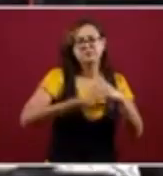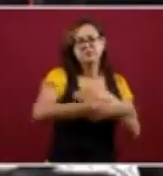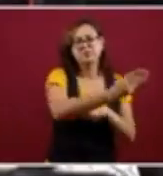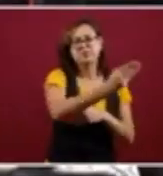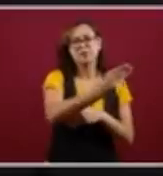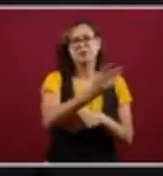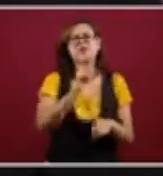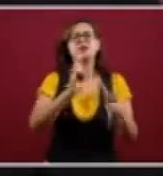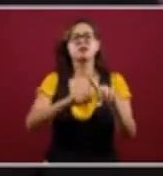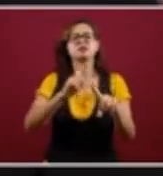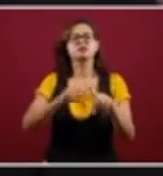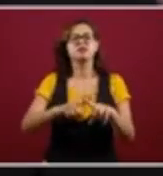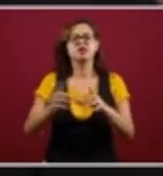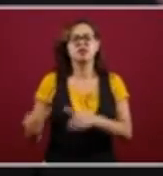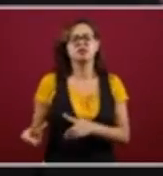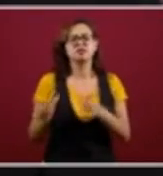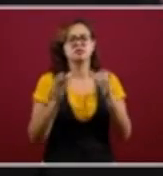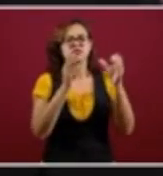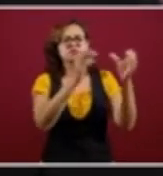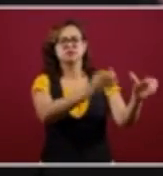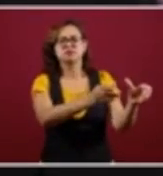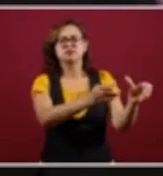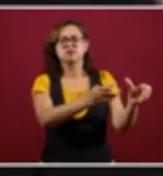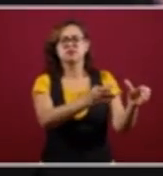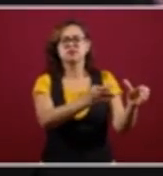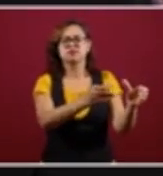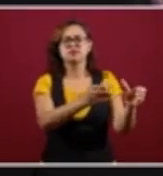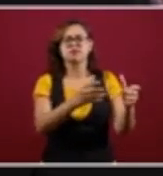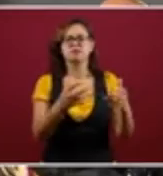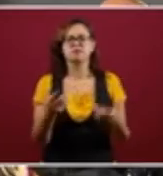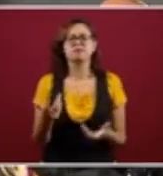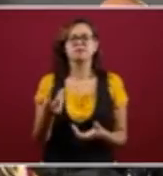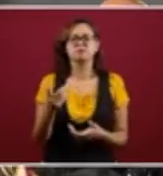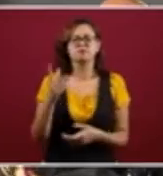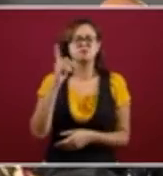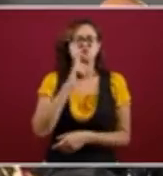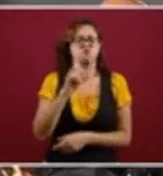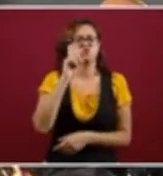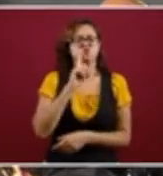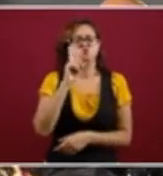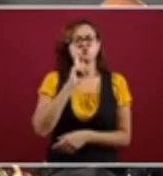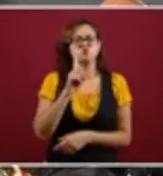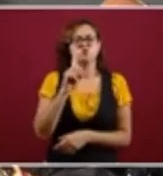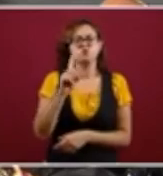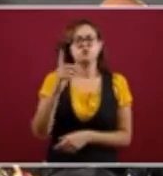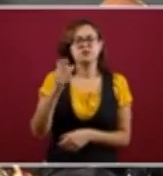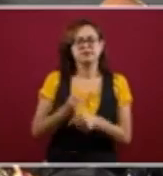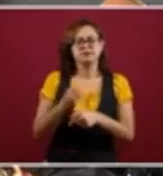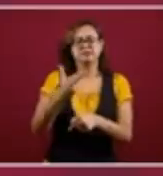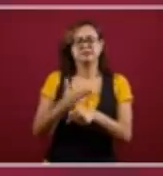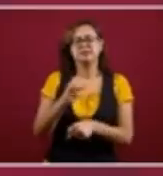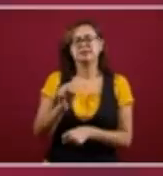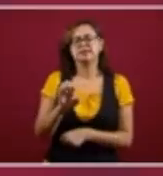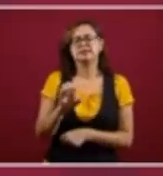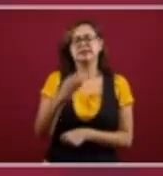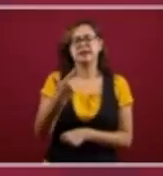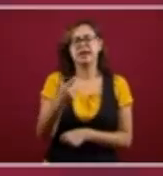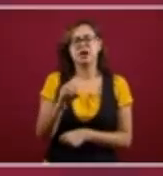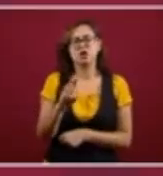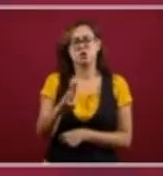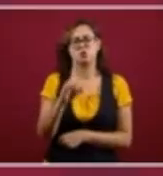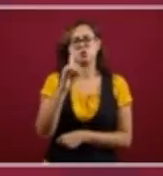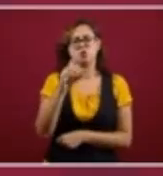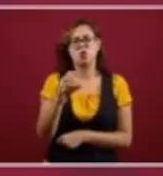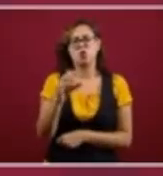entrega del informe al Congreso la secretaria de Gobernación, la licenciada Olga